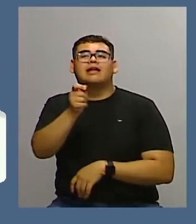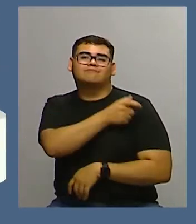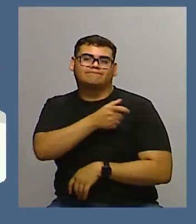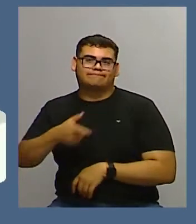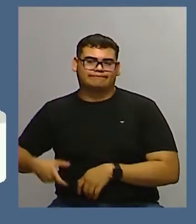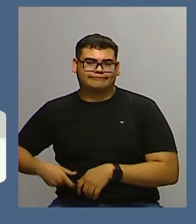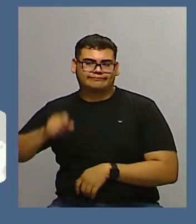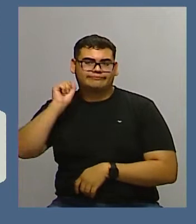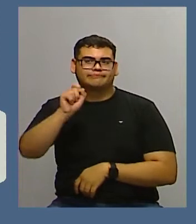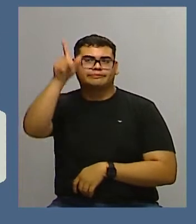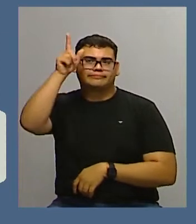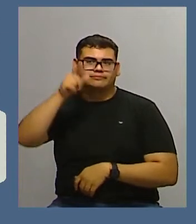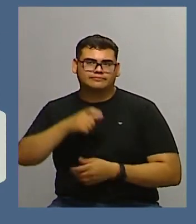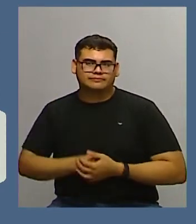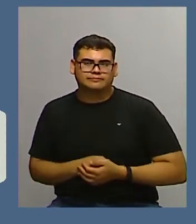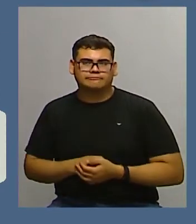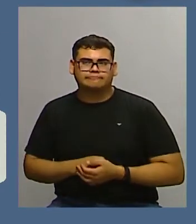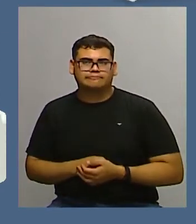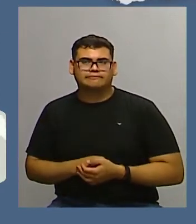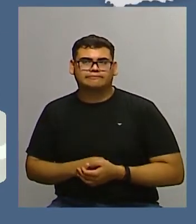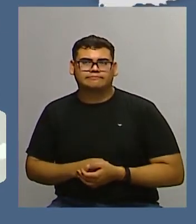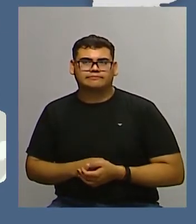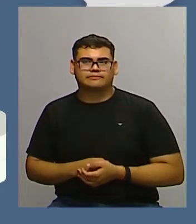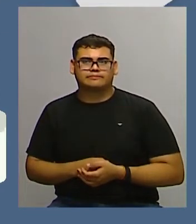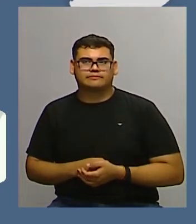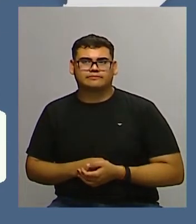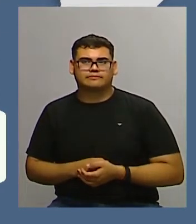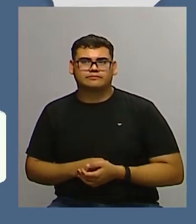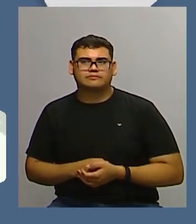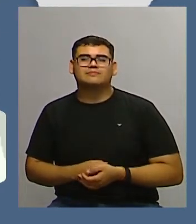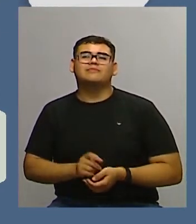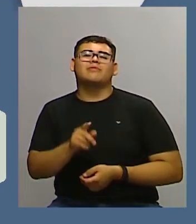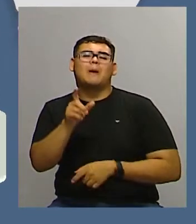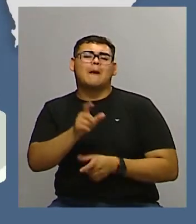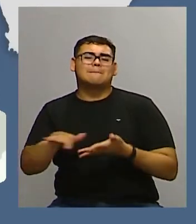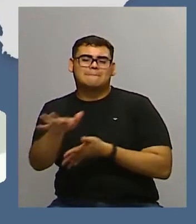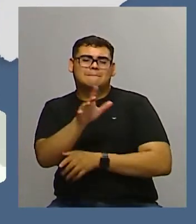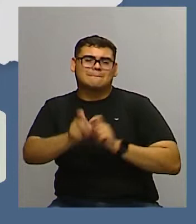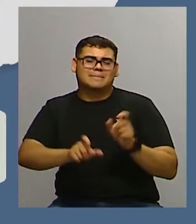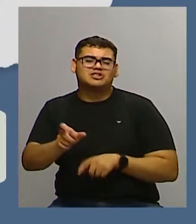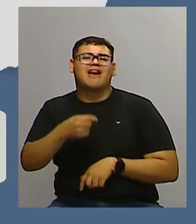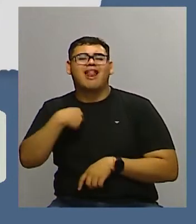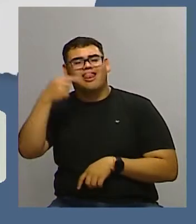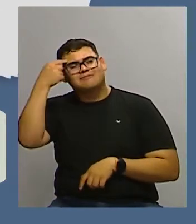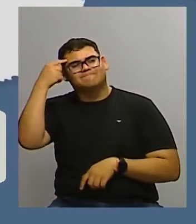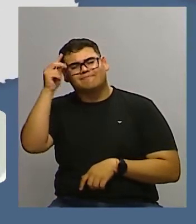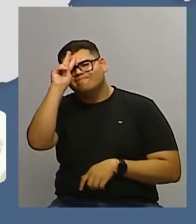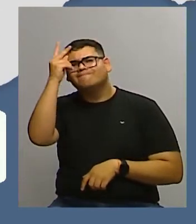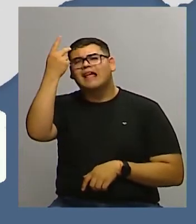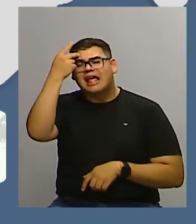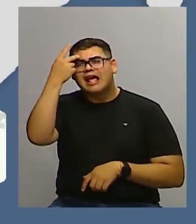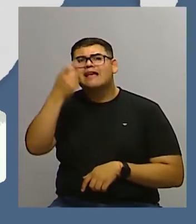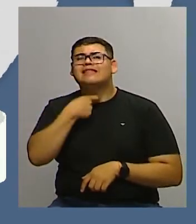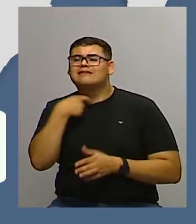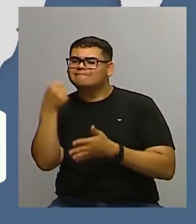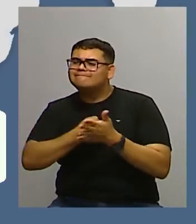tenga actitudes y vaya cambiando su manera de enfrentar estos temas y de poder empezar a participar desde